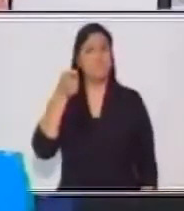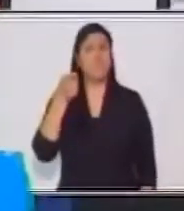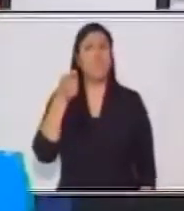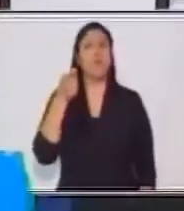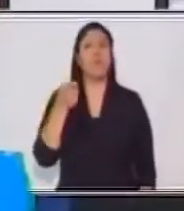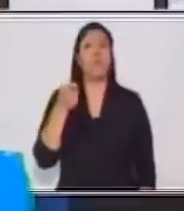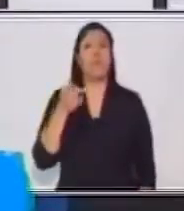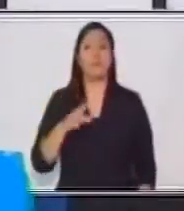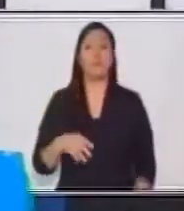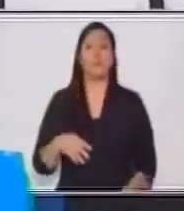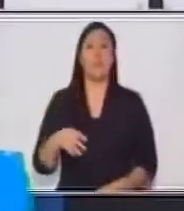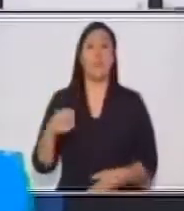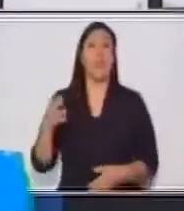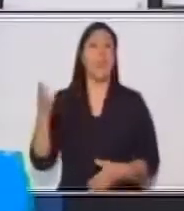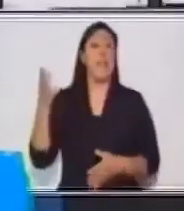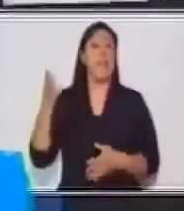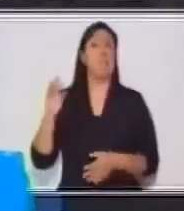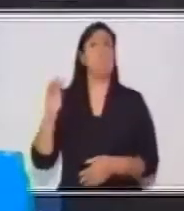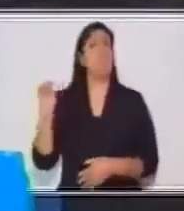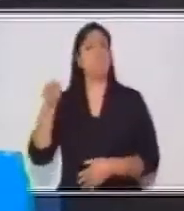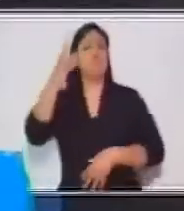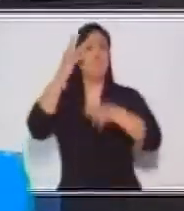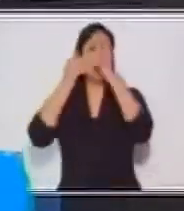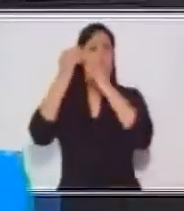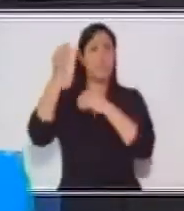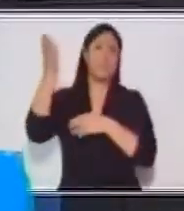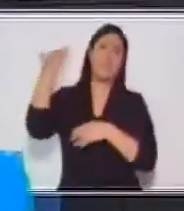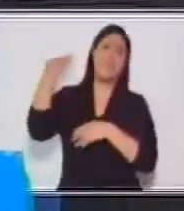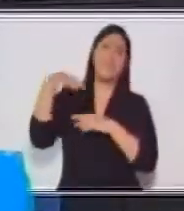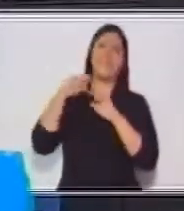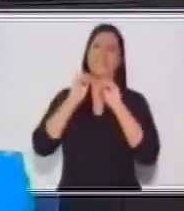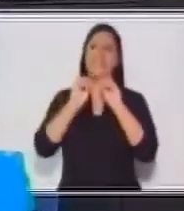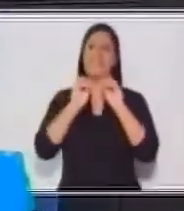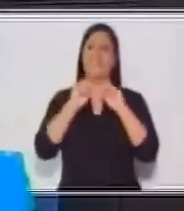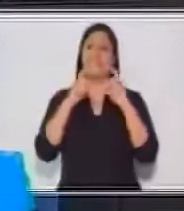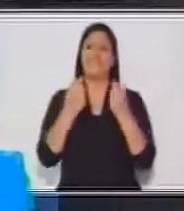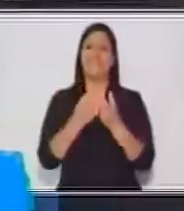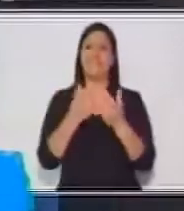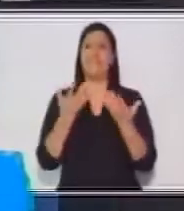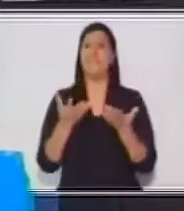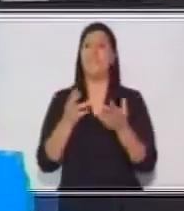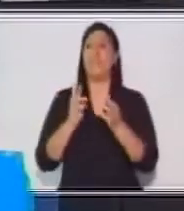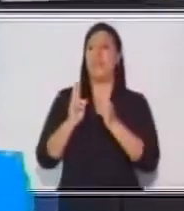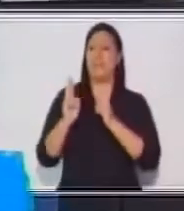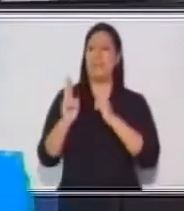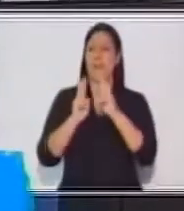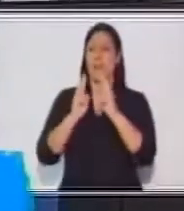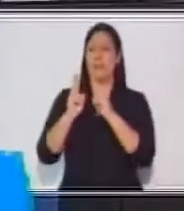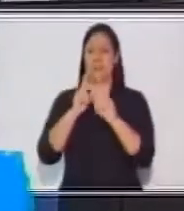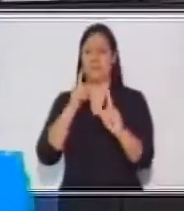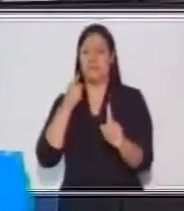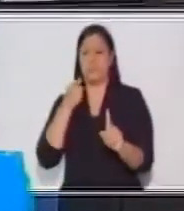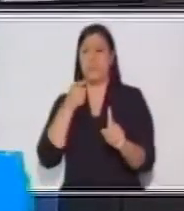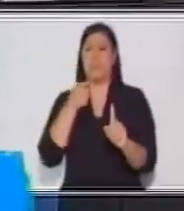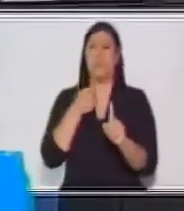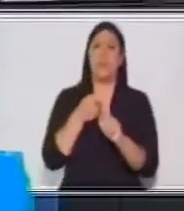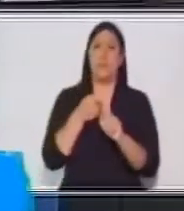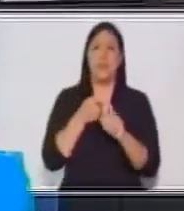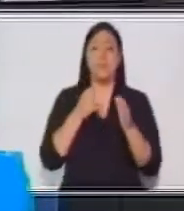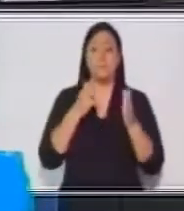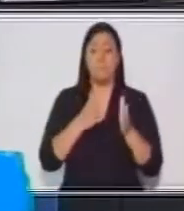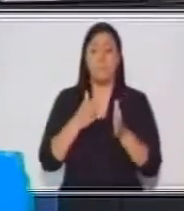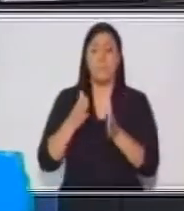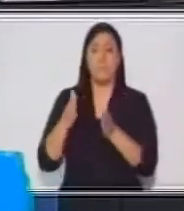entonces lo que aprendimos en segmentos anteriores, las relaciones directamente